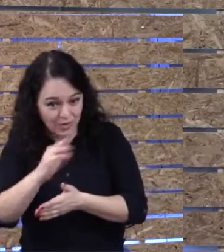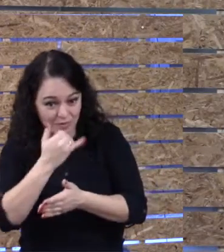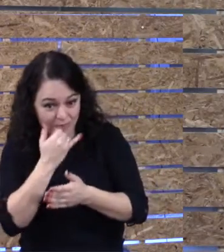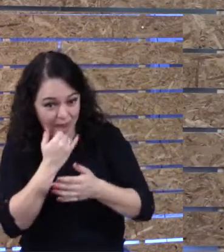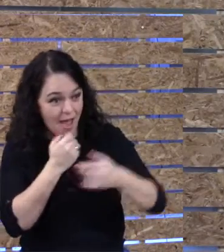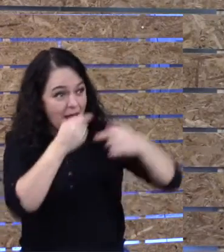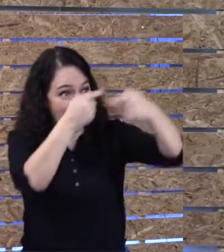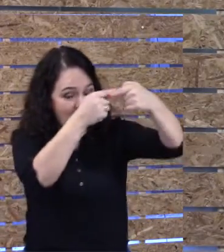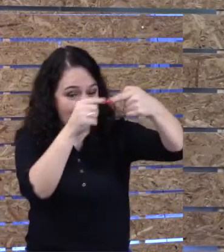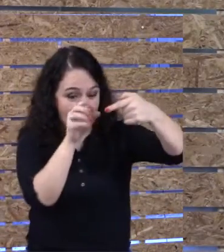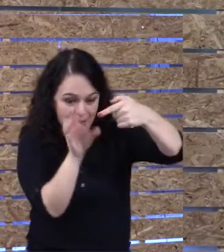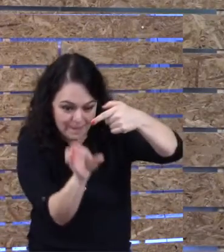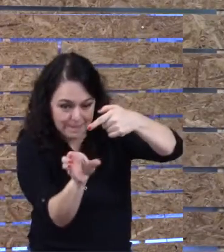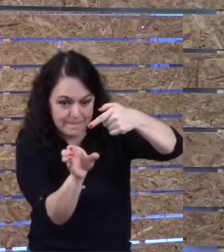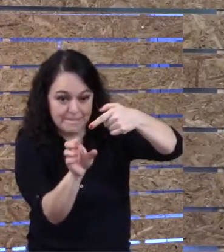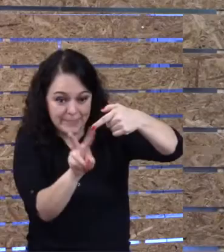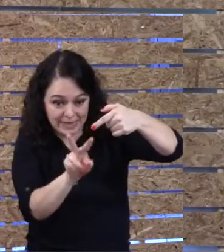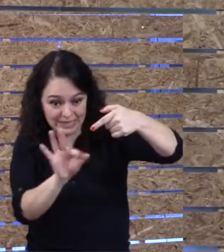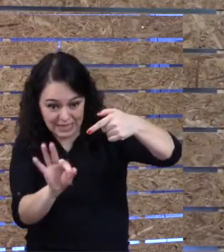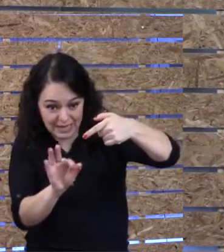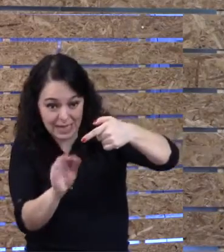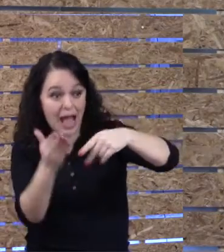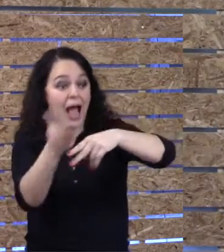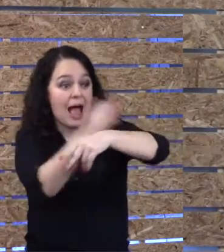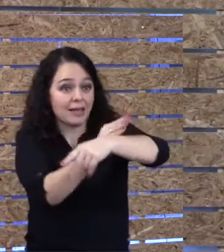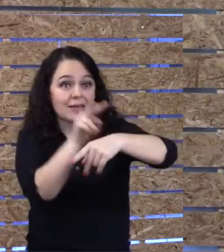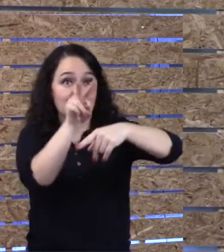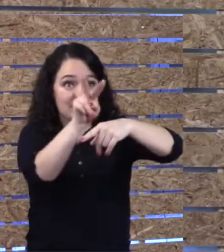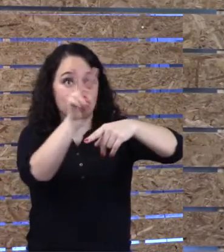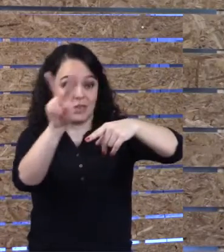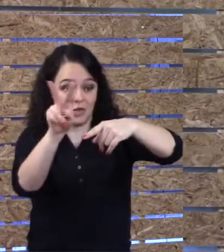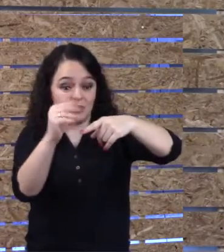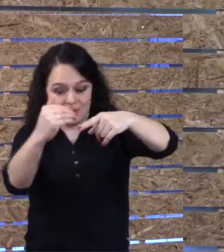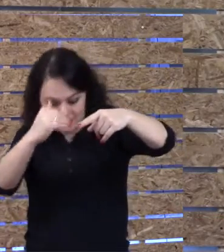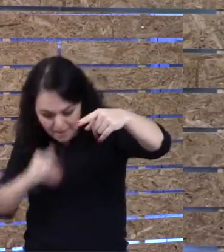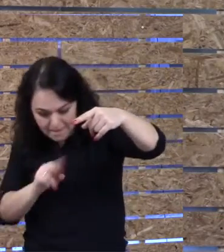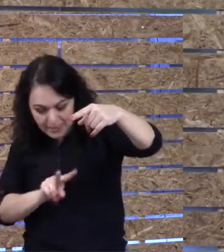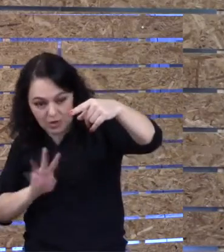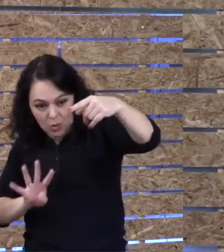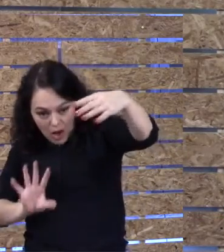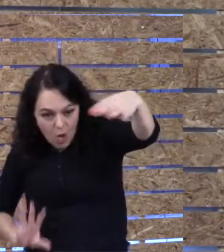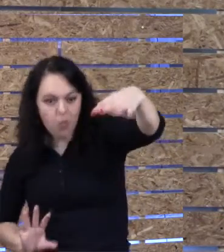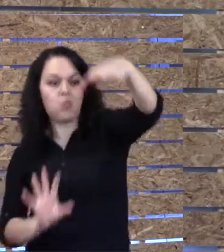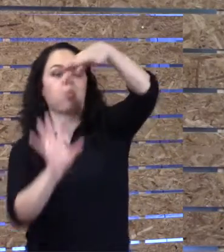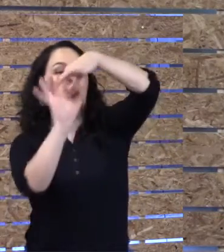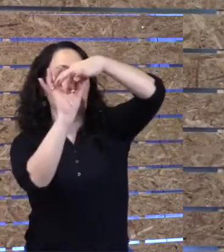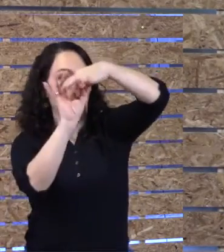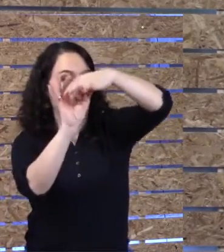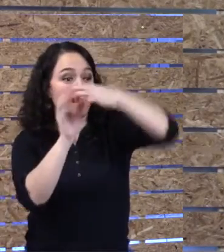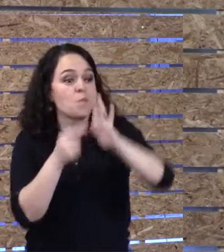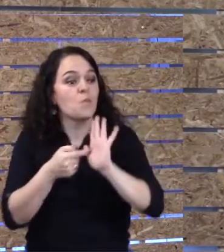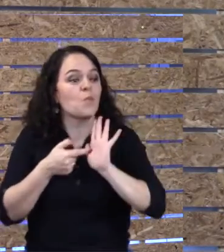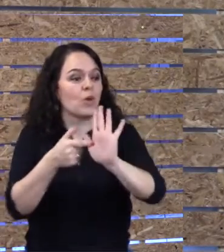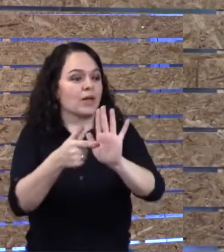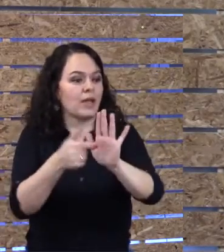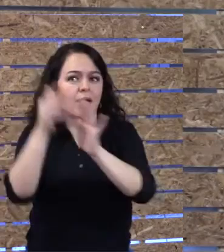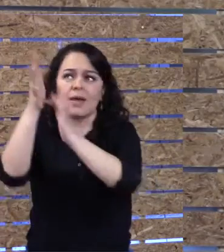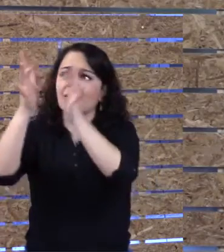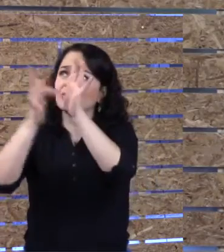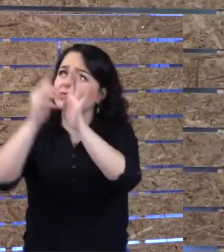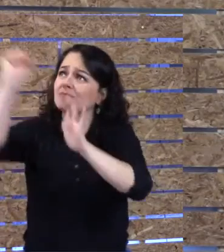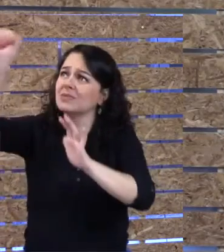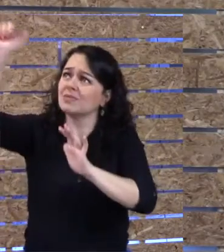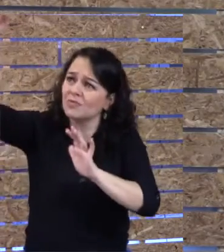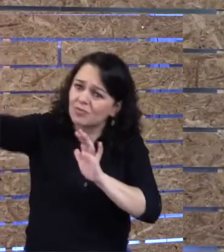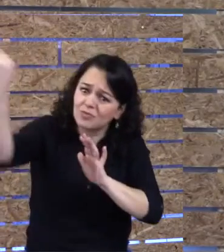22 es porque ha leído el 23, porque ha leído el 22, donde se nos describe el sufrimiento del Mesías,